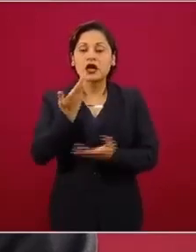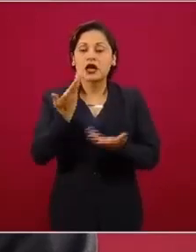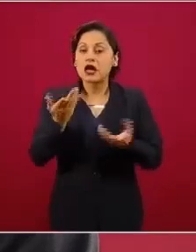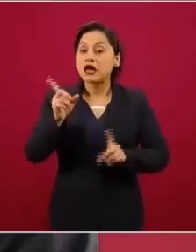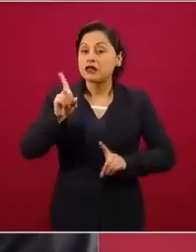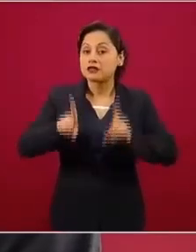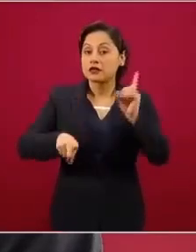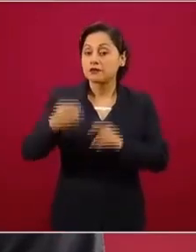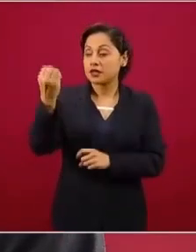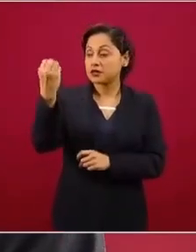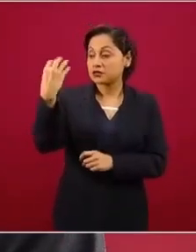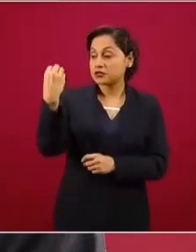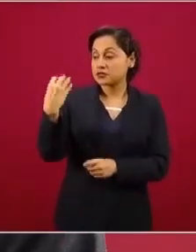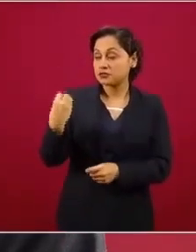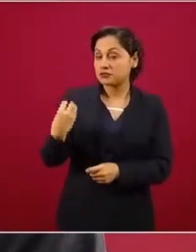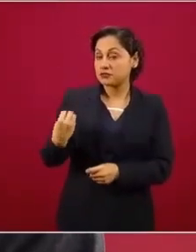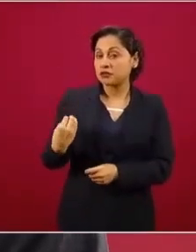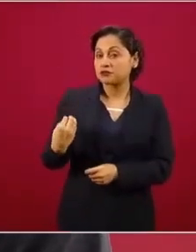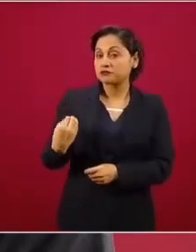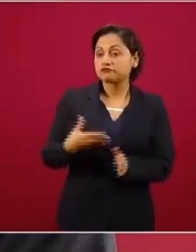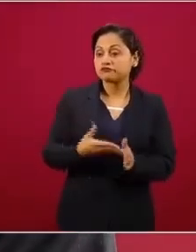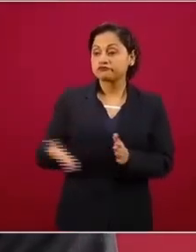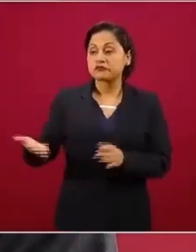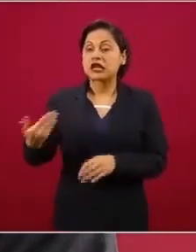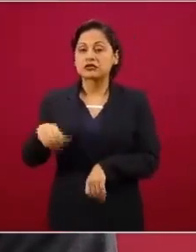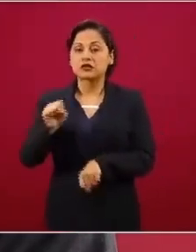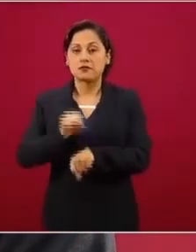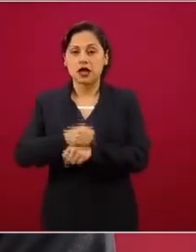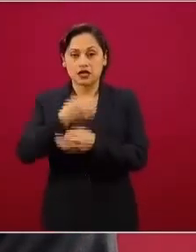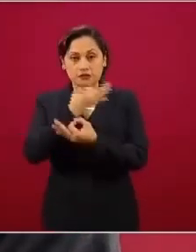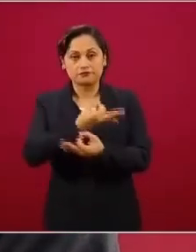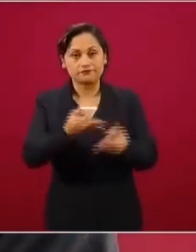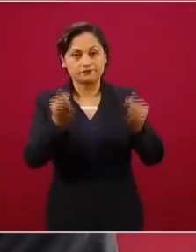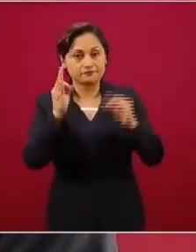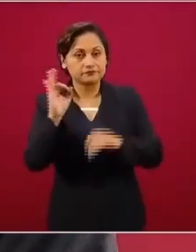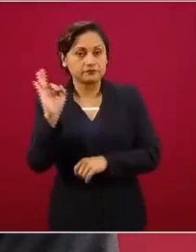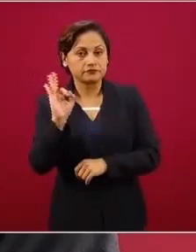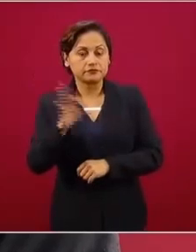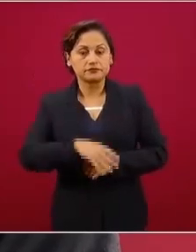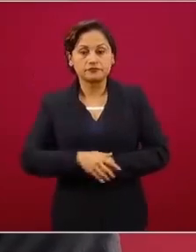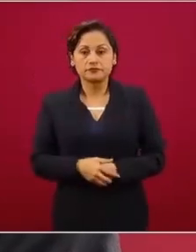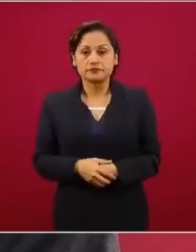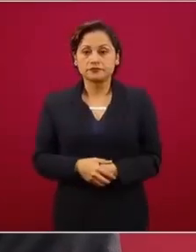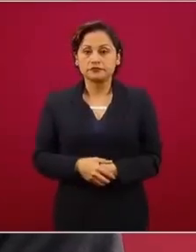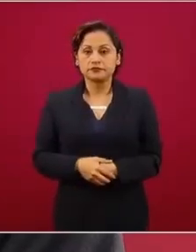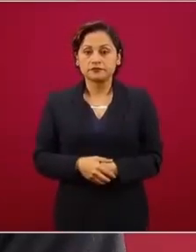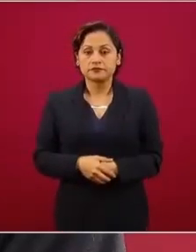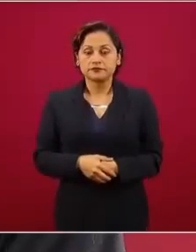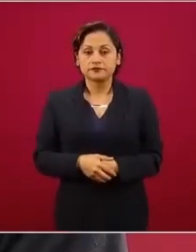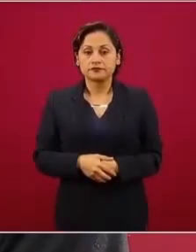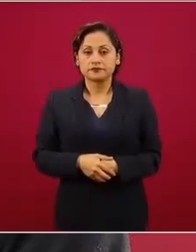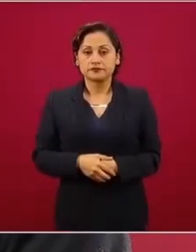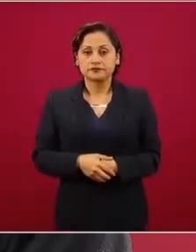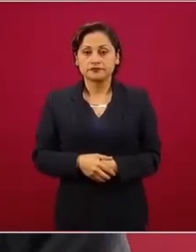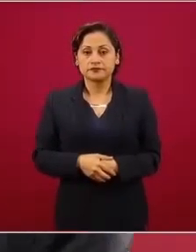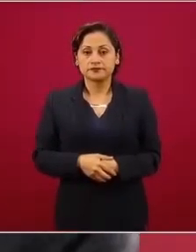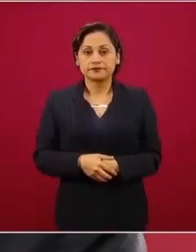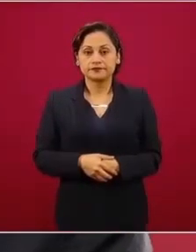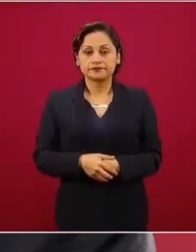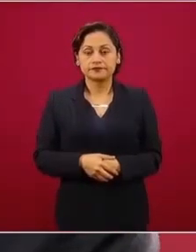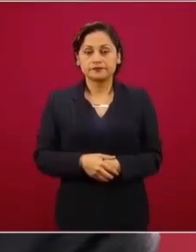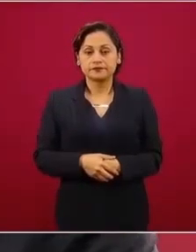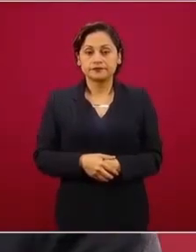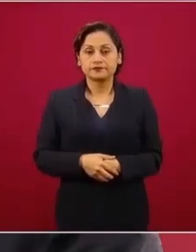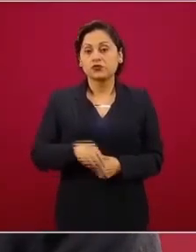muy probable que se anuncie en esta semana también es muy probable dependiendo de